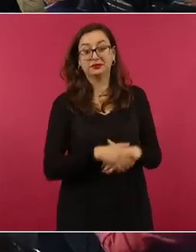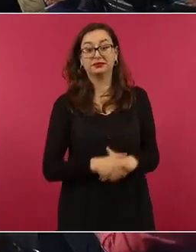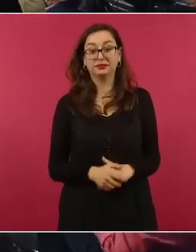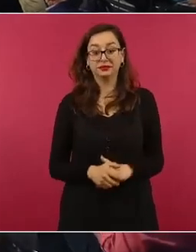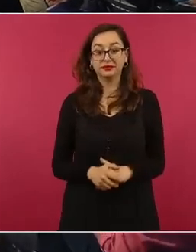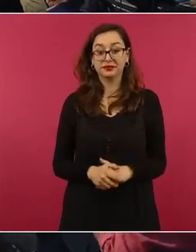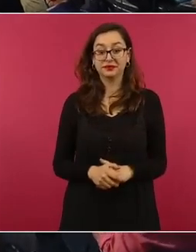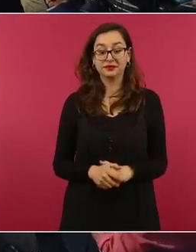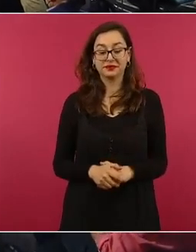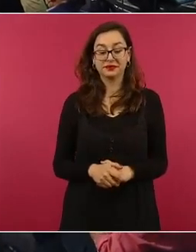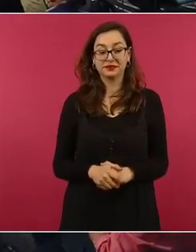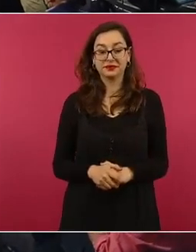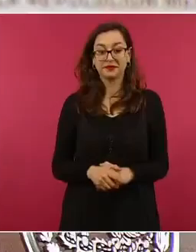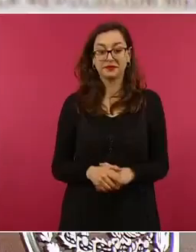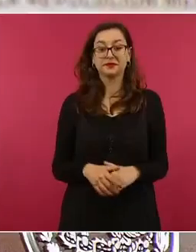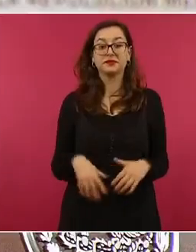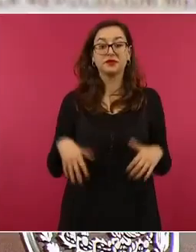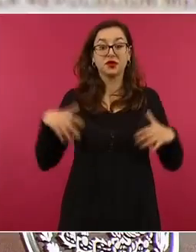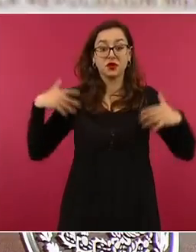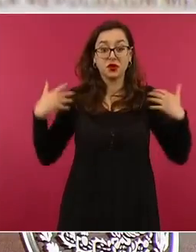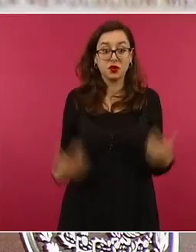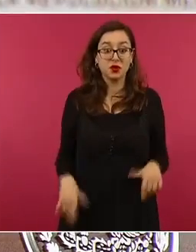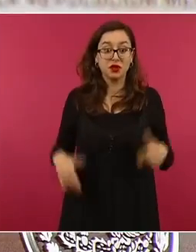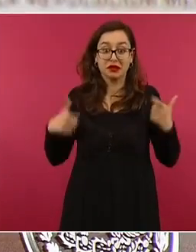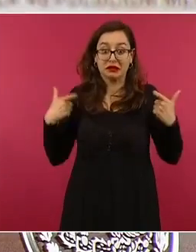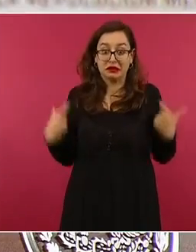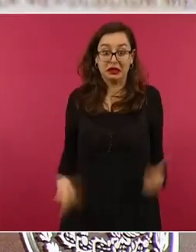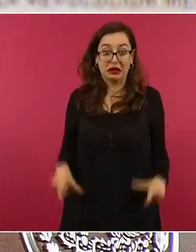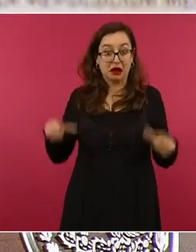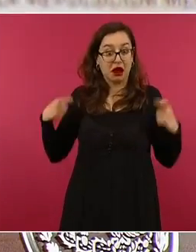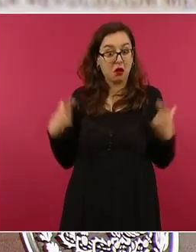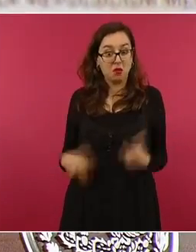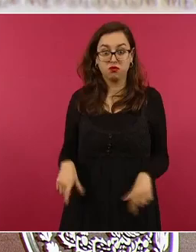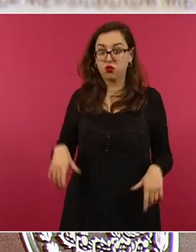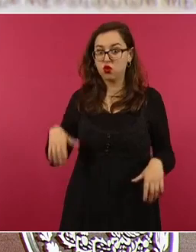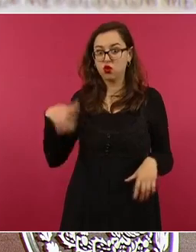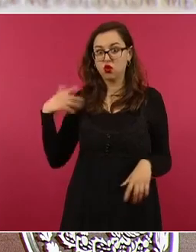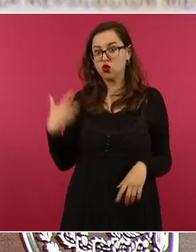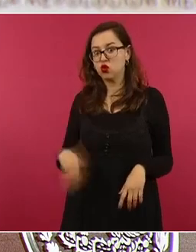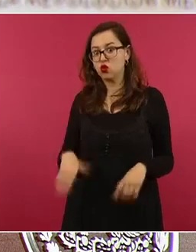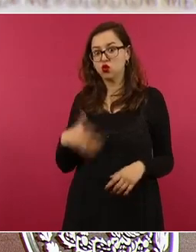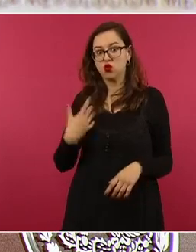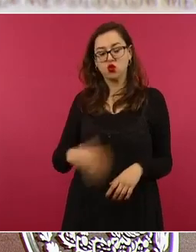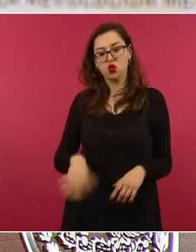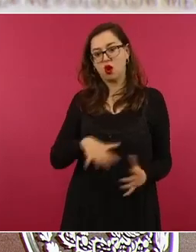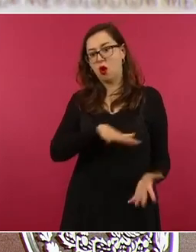llega dinero a raudales por ahí.